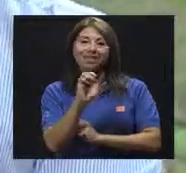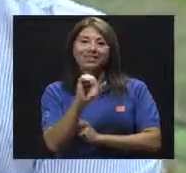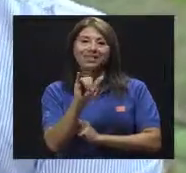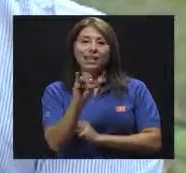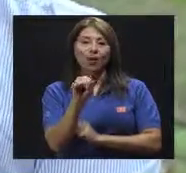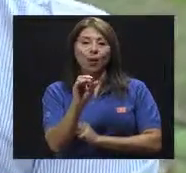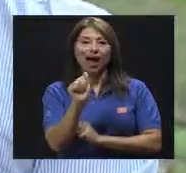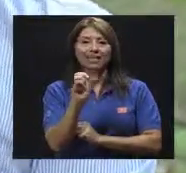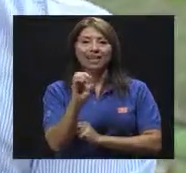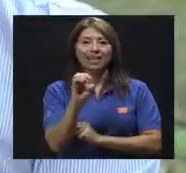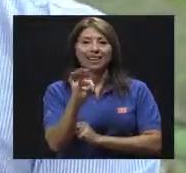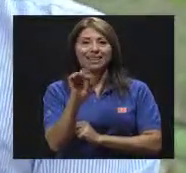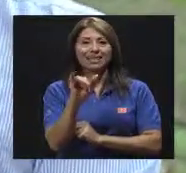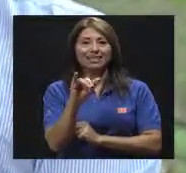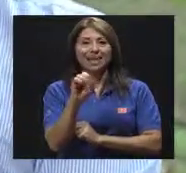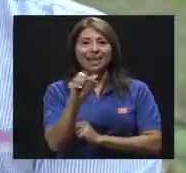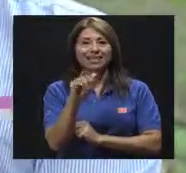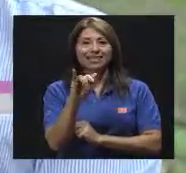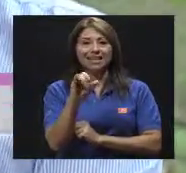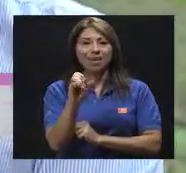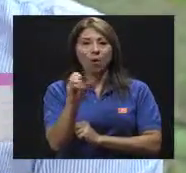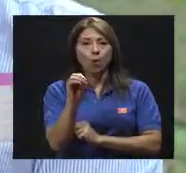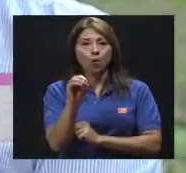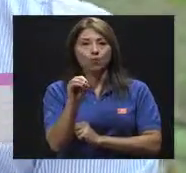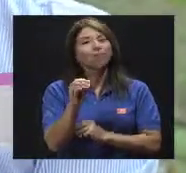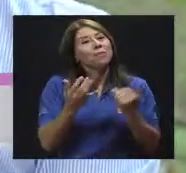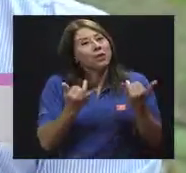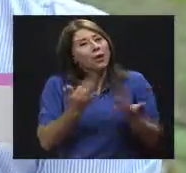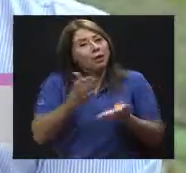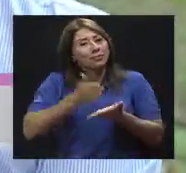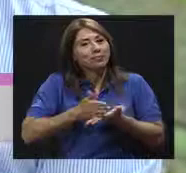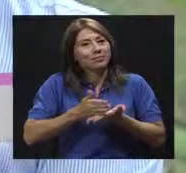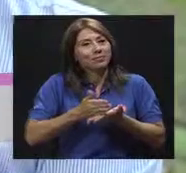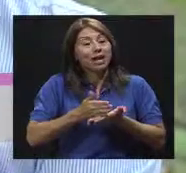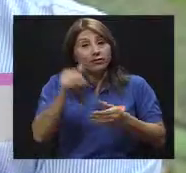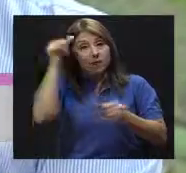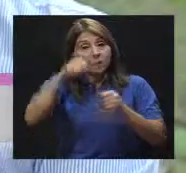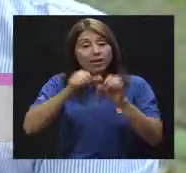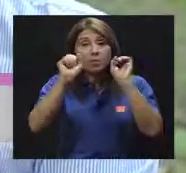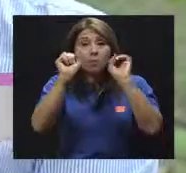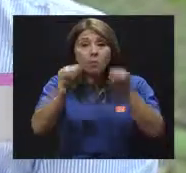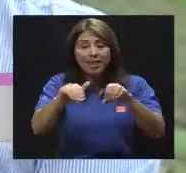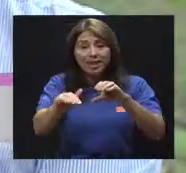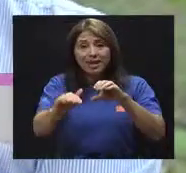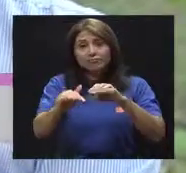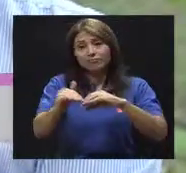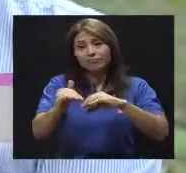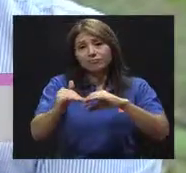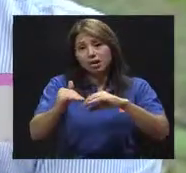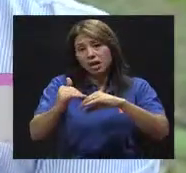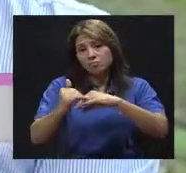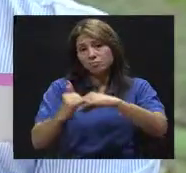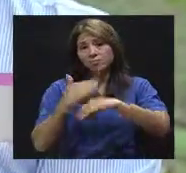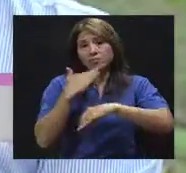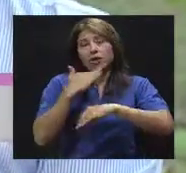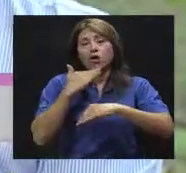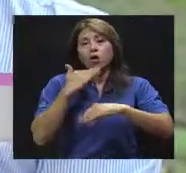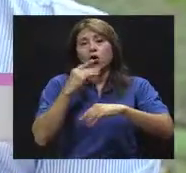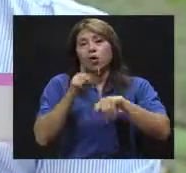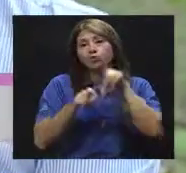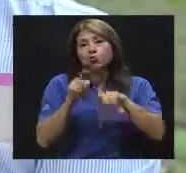este segmento por ahora, vamos a enviar una pausa. Recuerde que pueden enviarnos todas las consultas que tengan